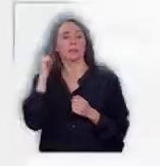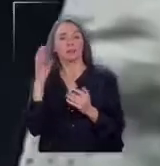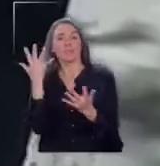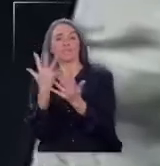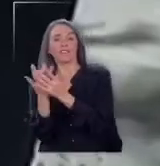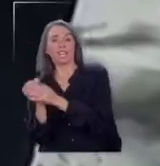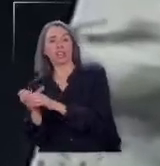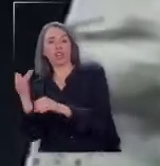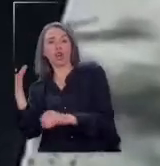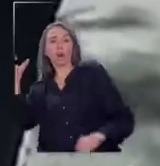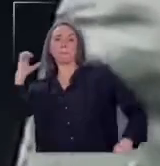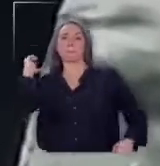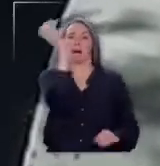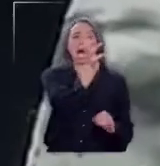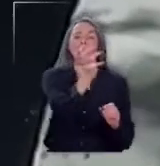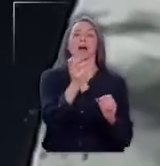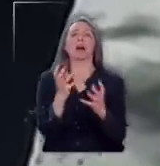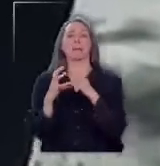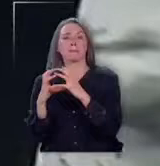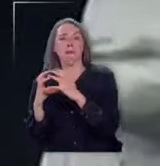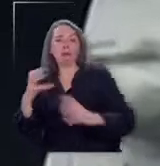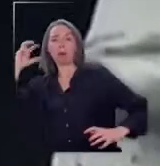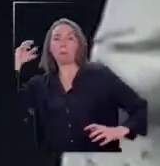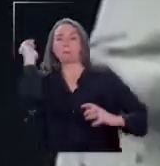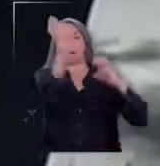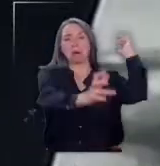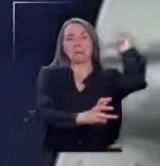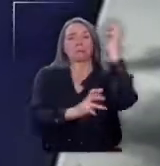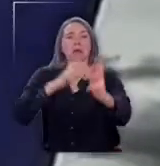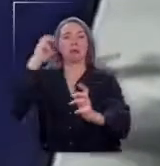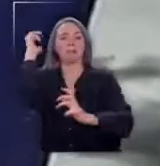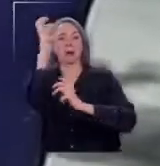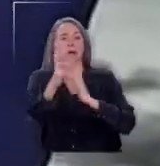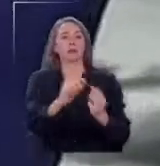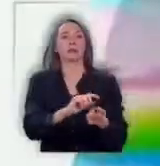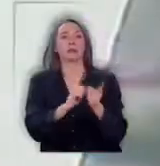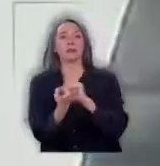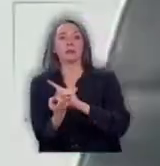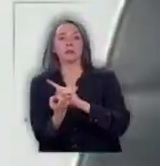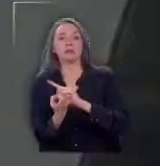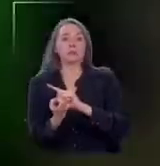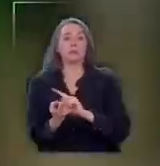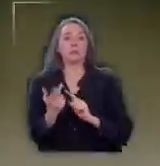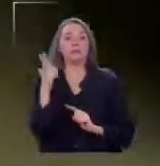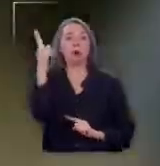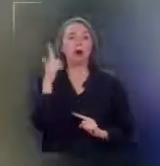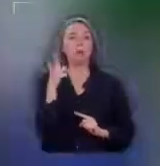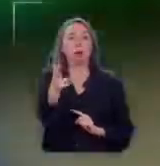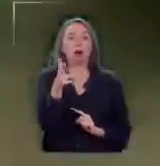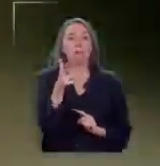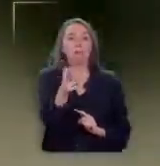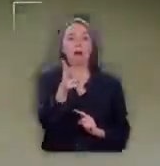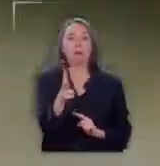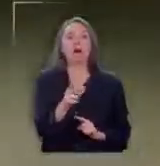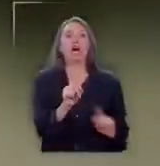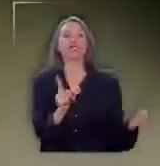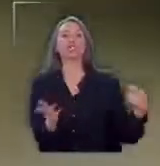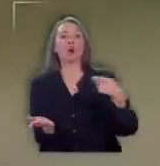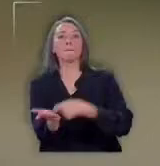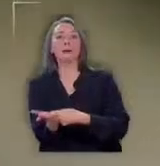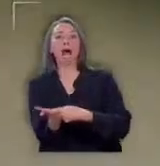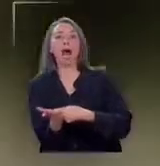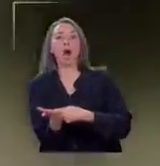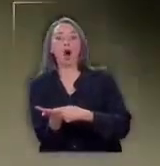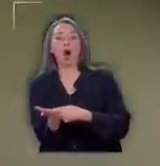rápida del lanzamiento de piedras y otros objetos contundentes se pasó a los disparos todo por el supuesto no pago de un